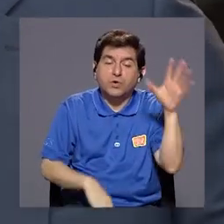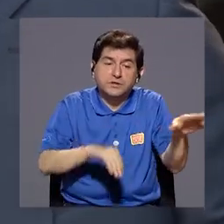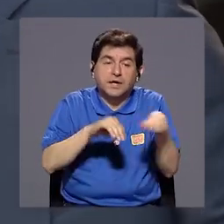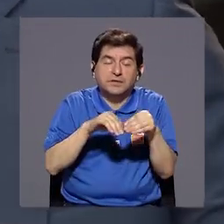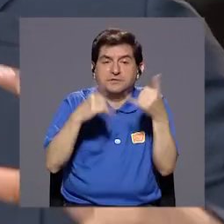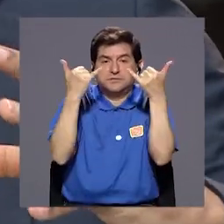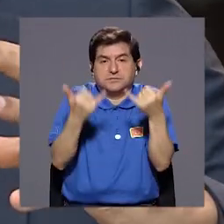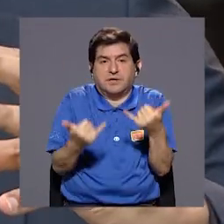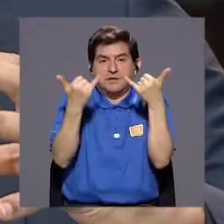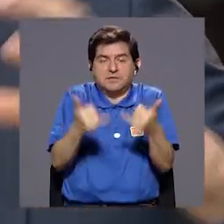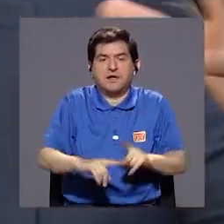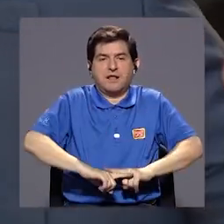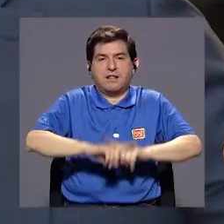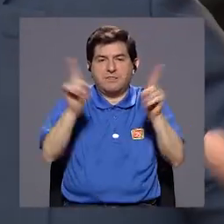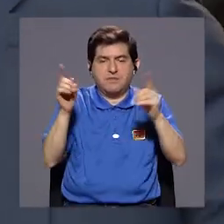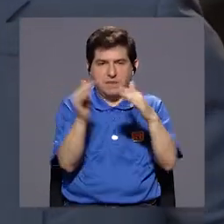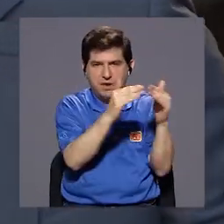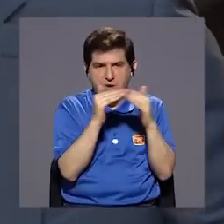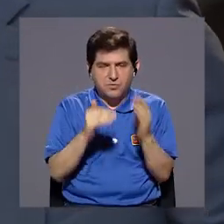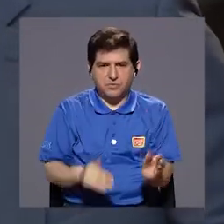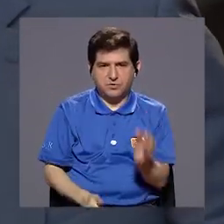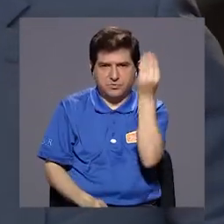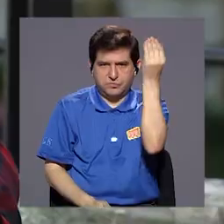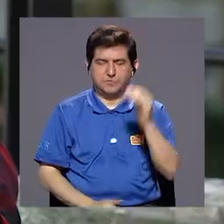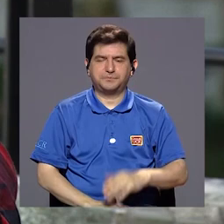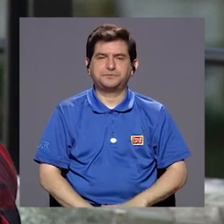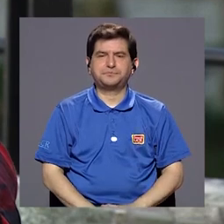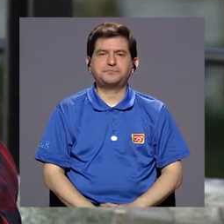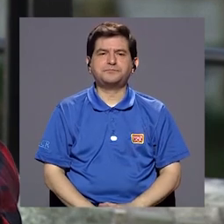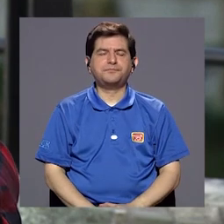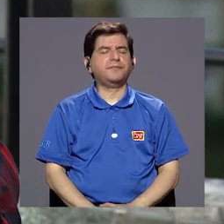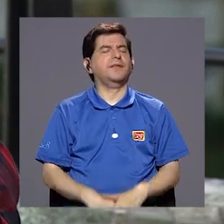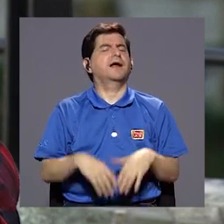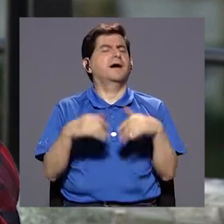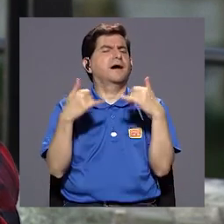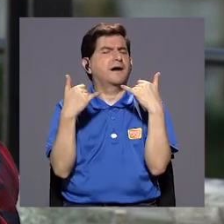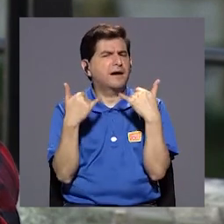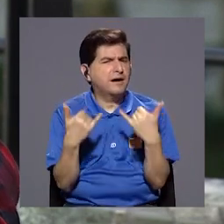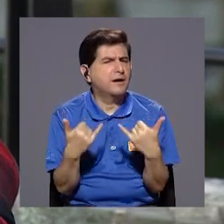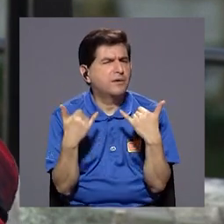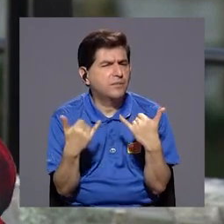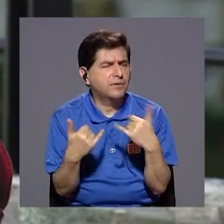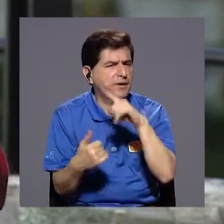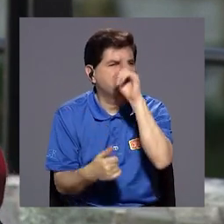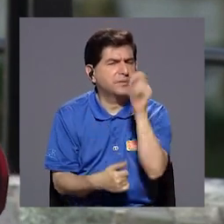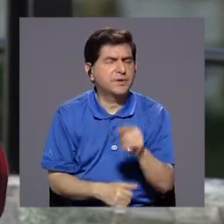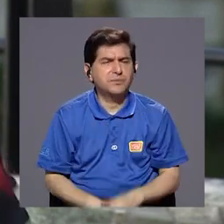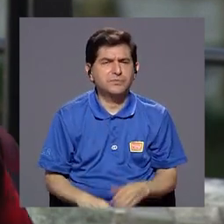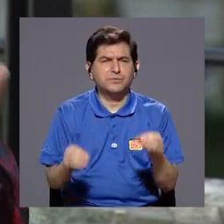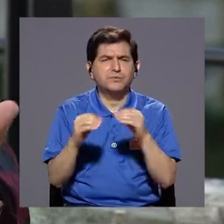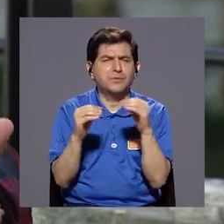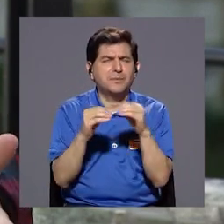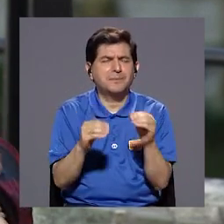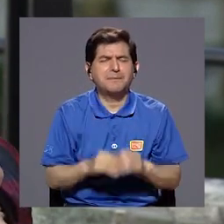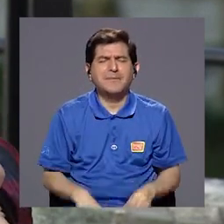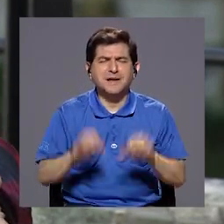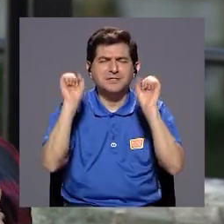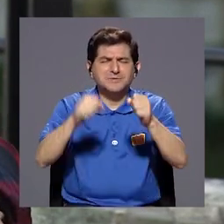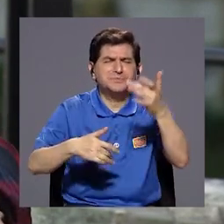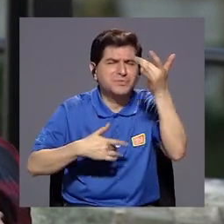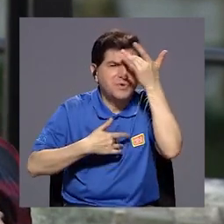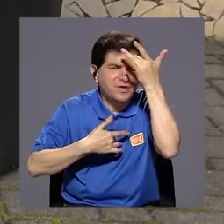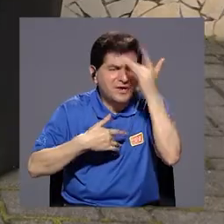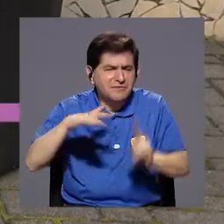causas adicionales que ya son diferentes en la población más joven. Uh-huh. Ahora, ¿quiénes son más susceptibles a padecer